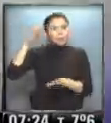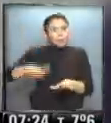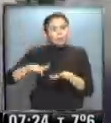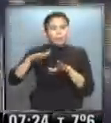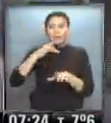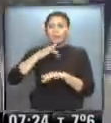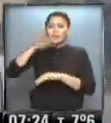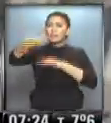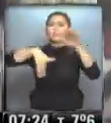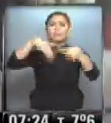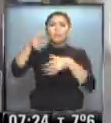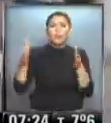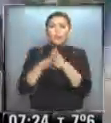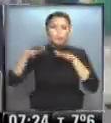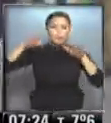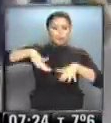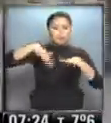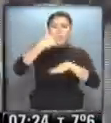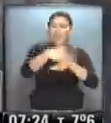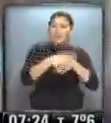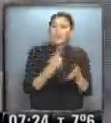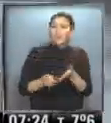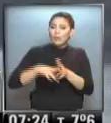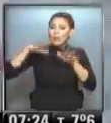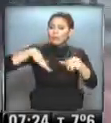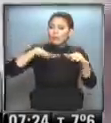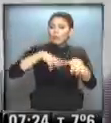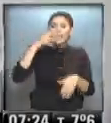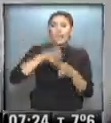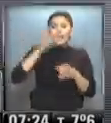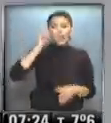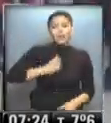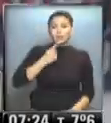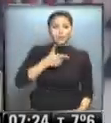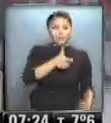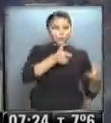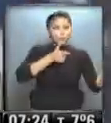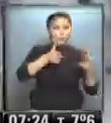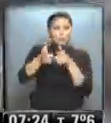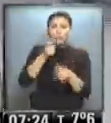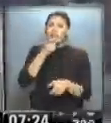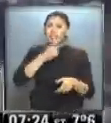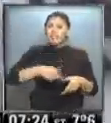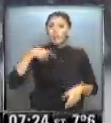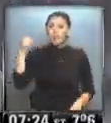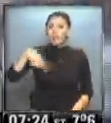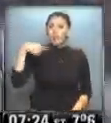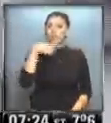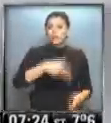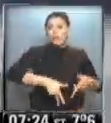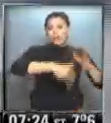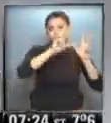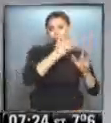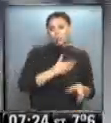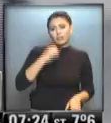a salir en masa a las calles nuevamente y el ejército advirtió que abrirá fuego contra ellos si atacan edificios oficiales o a